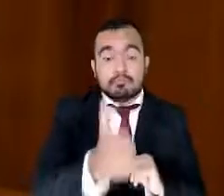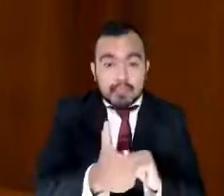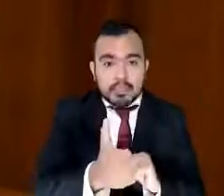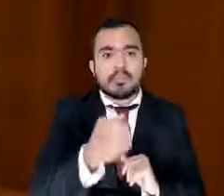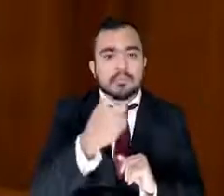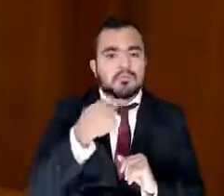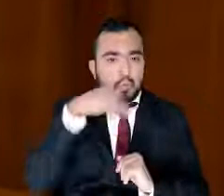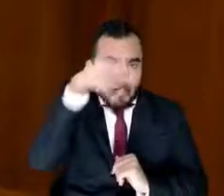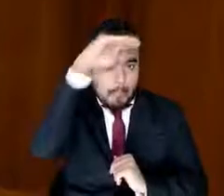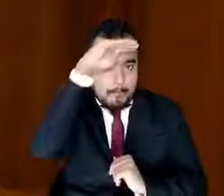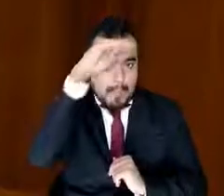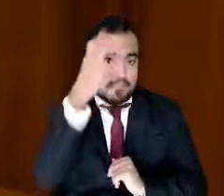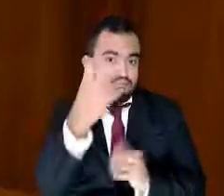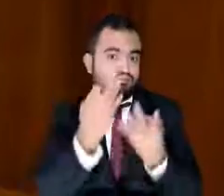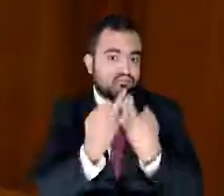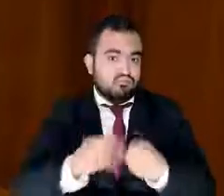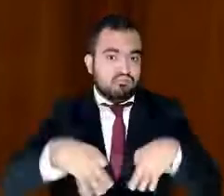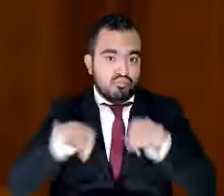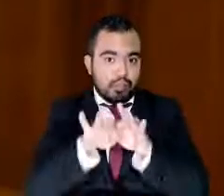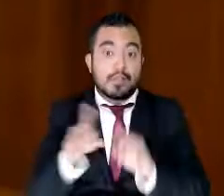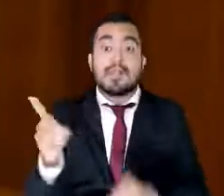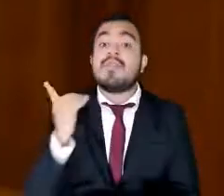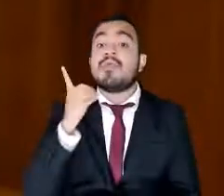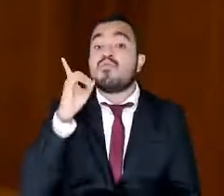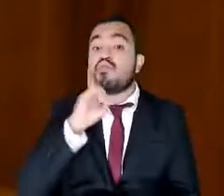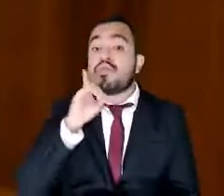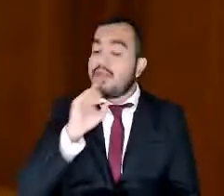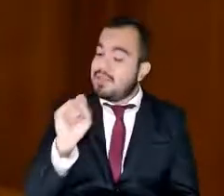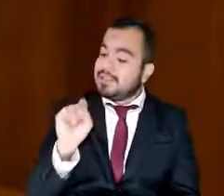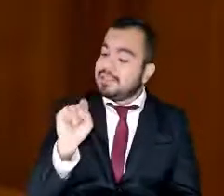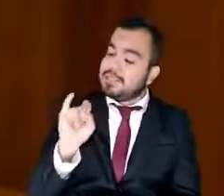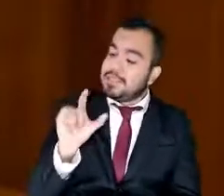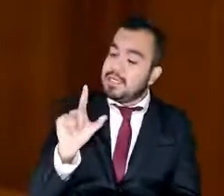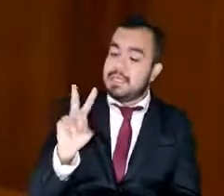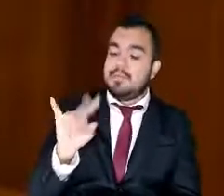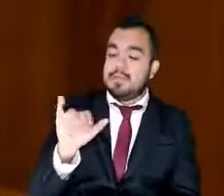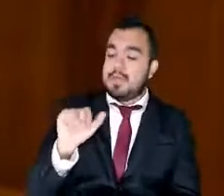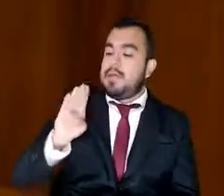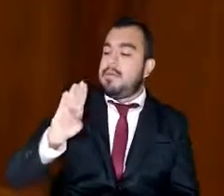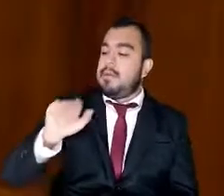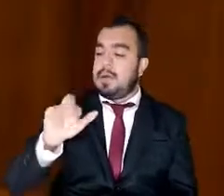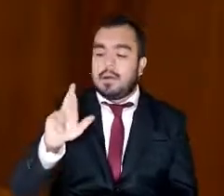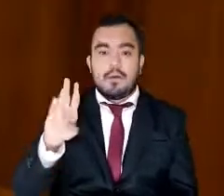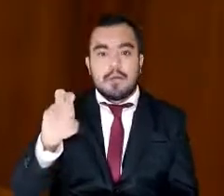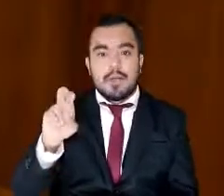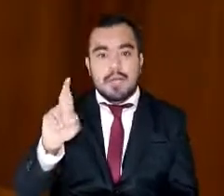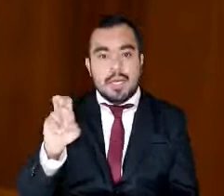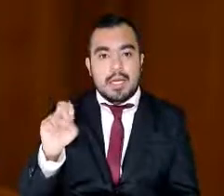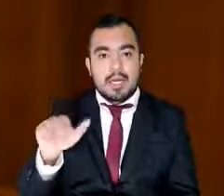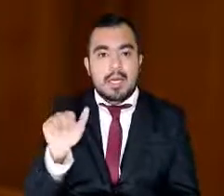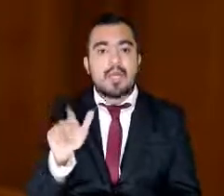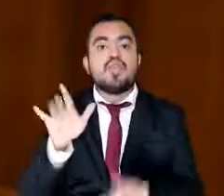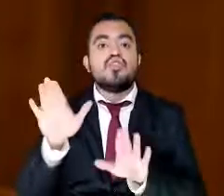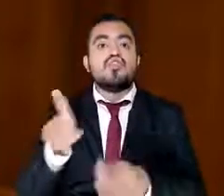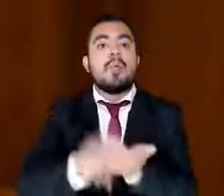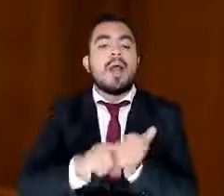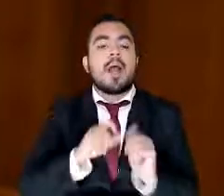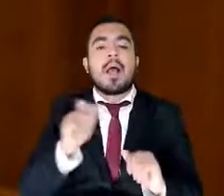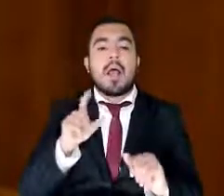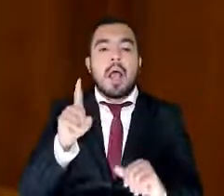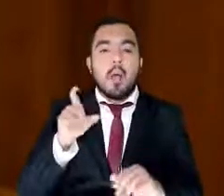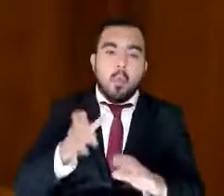tenemos que destacar. Diputada Silvia Barberena, respecto de la obra hidráulica